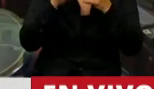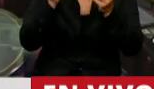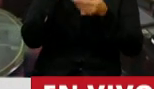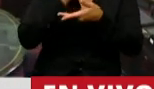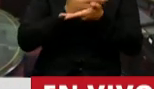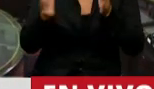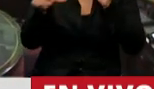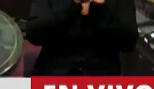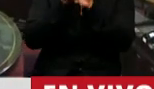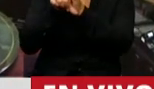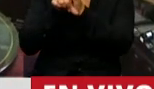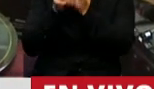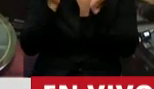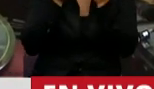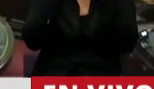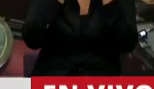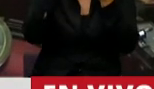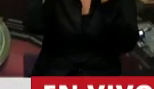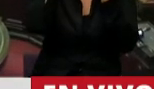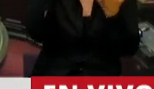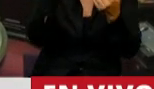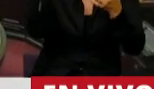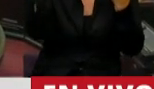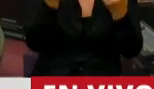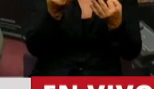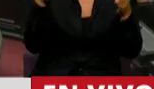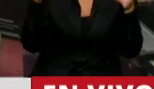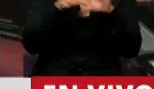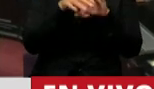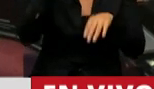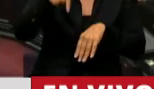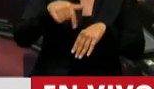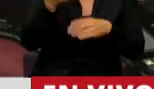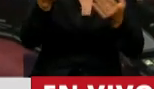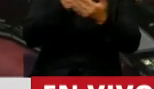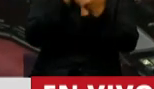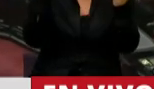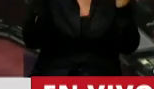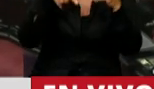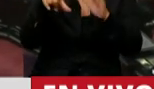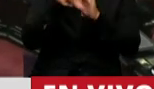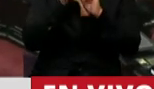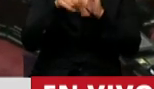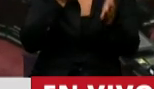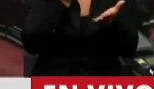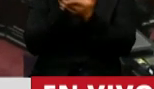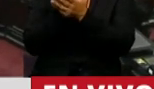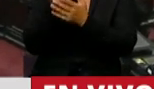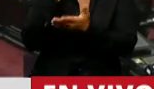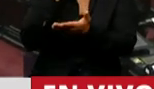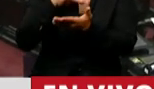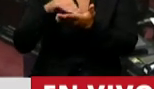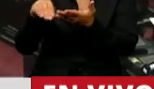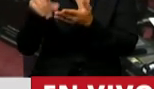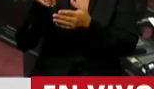hacer especial honor al día en el que estamos sancionando hoy esta norma, le pidamos al Senado